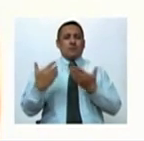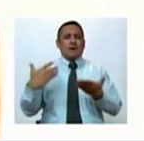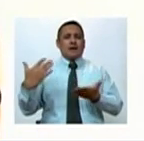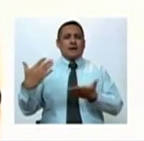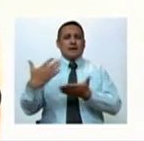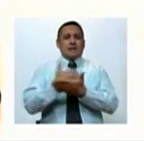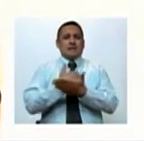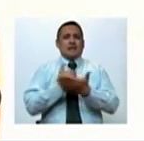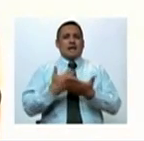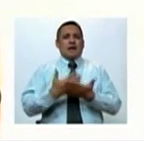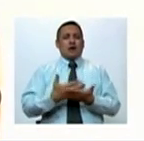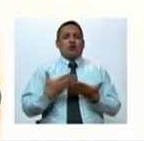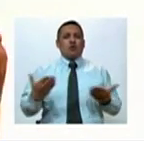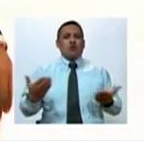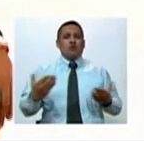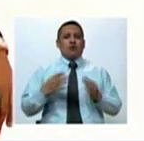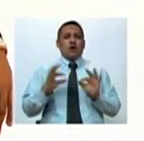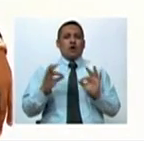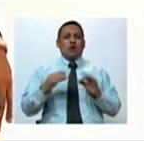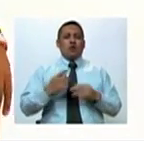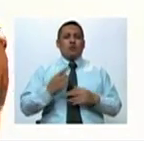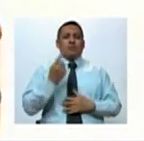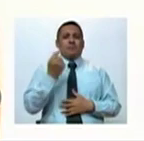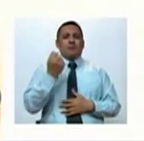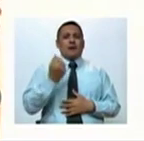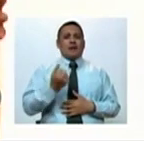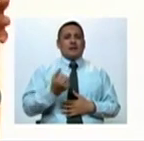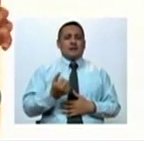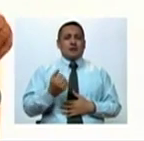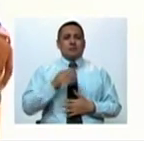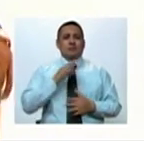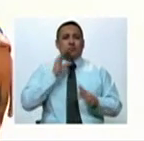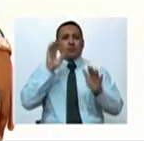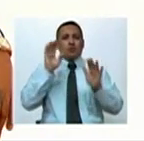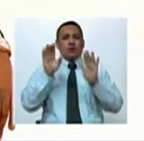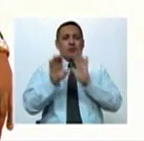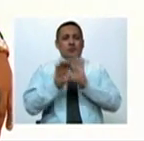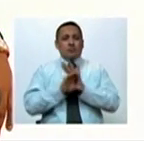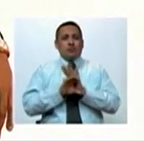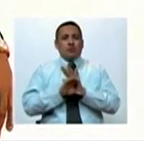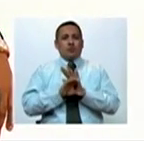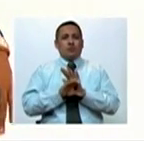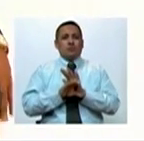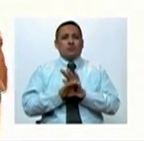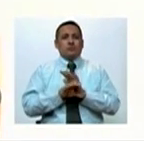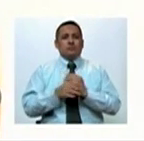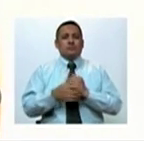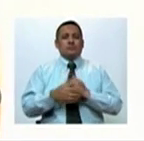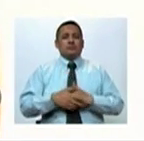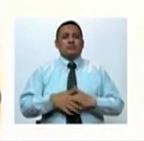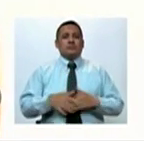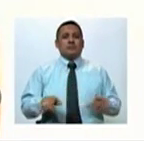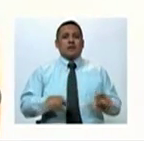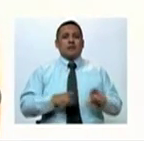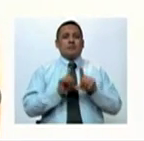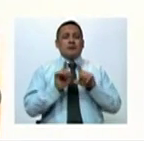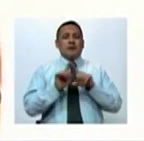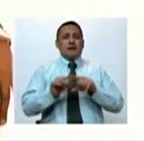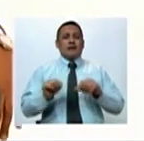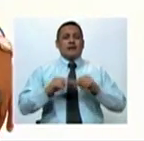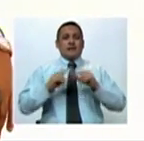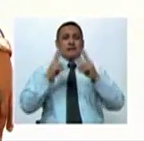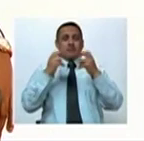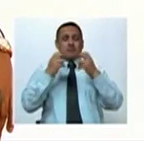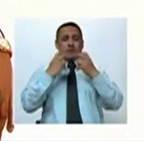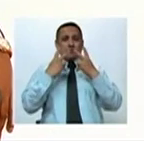embargar bienes o dinero. Por ejemplo, que es